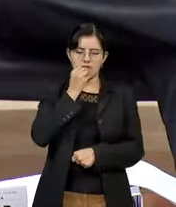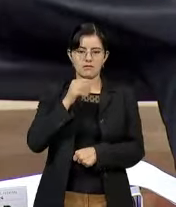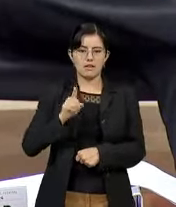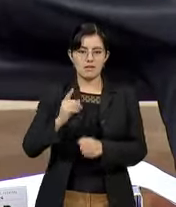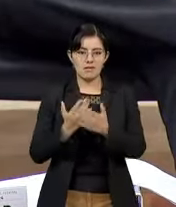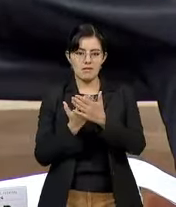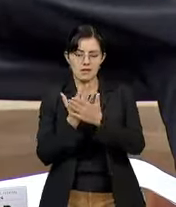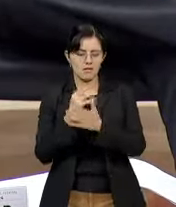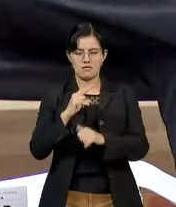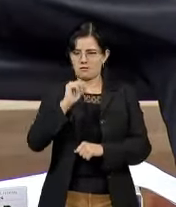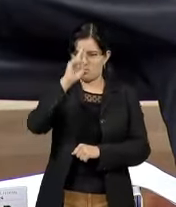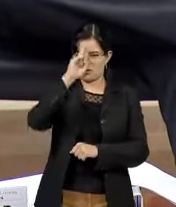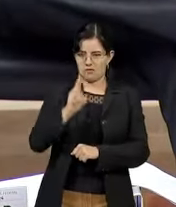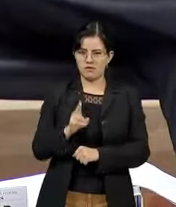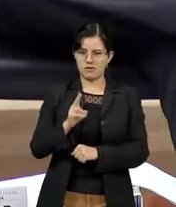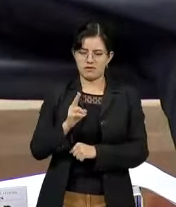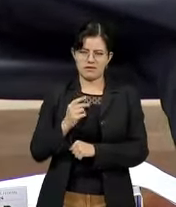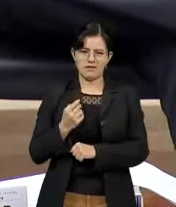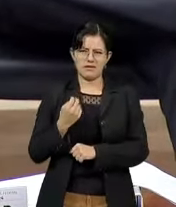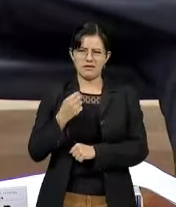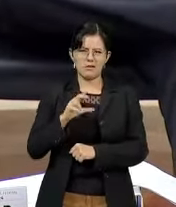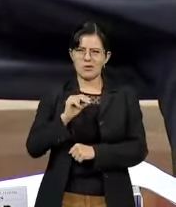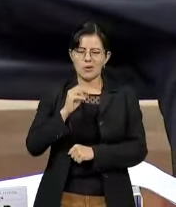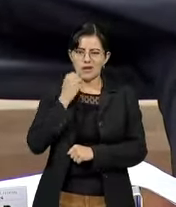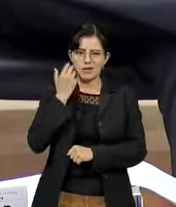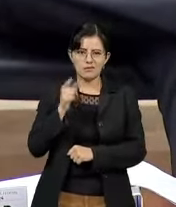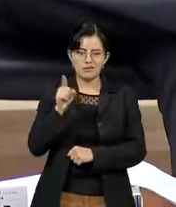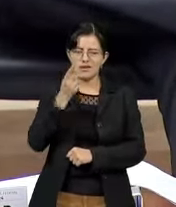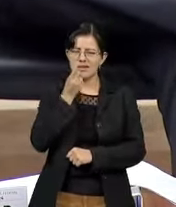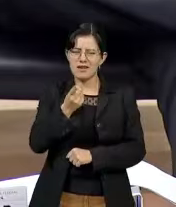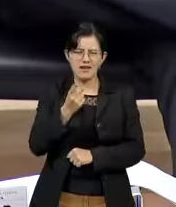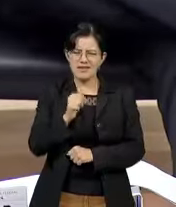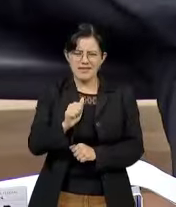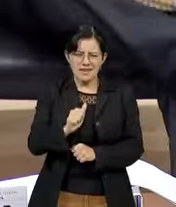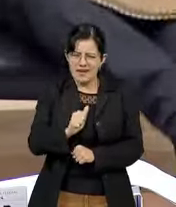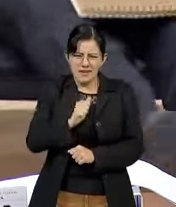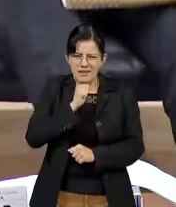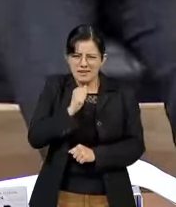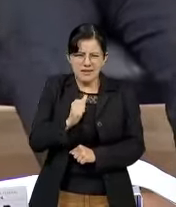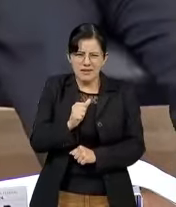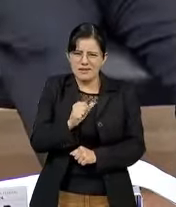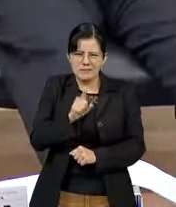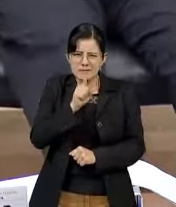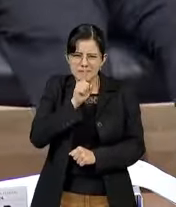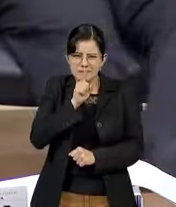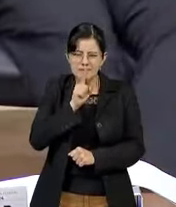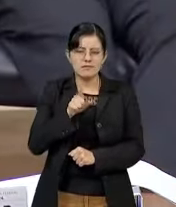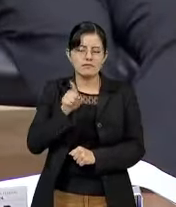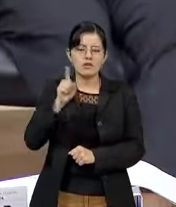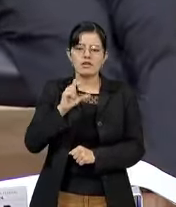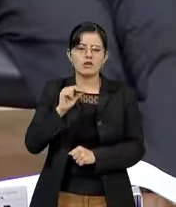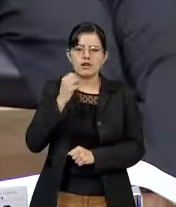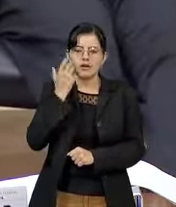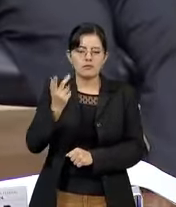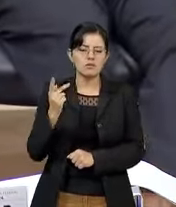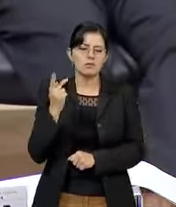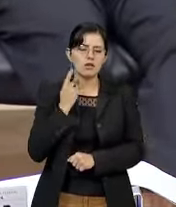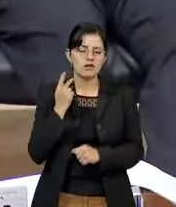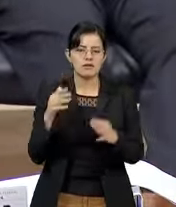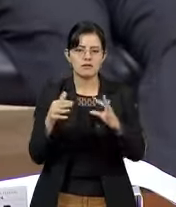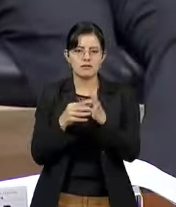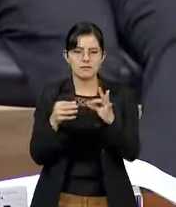mañaneras ese lo queremos que no diga nada eso le queremos que no sea político a ese